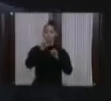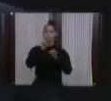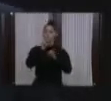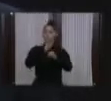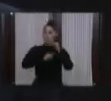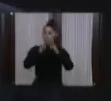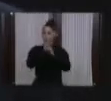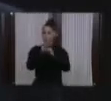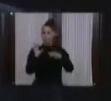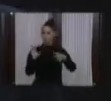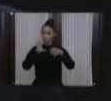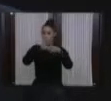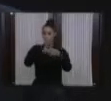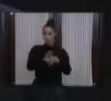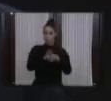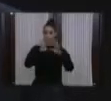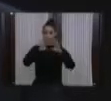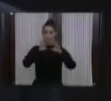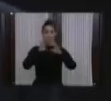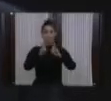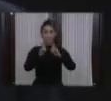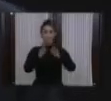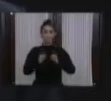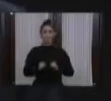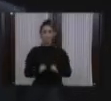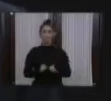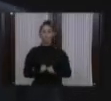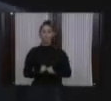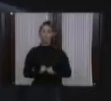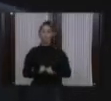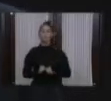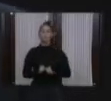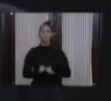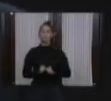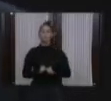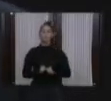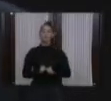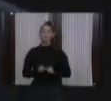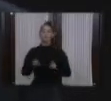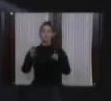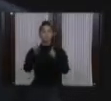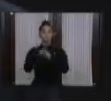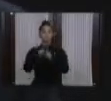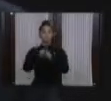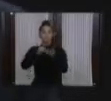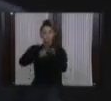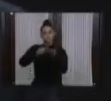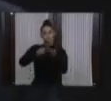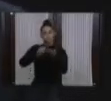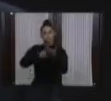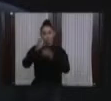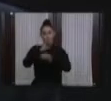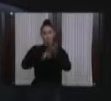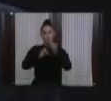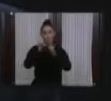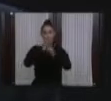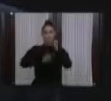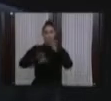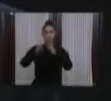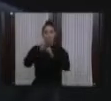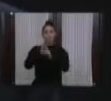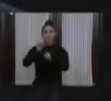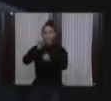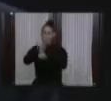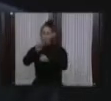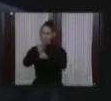se olvidaron de que la tanda extendida igual que las estancias infantiles parece que se le olvidó todo eso se hicieron